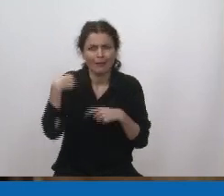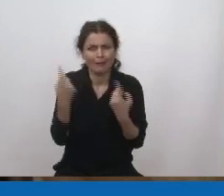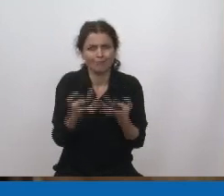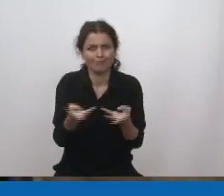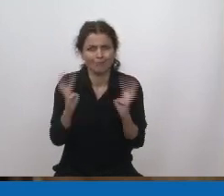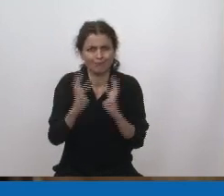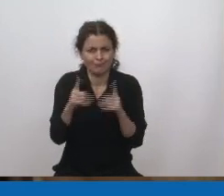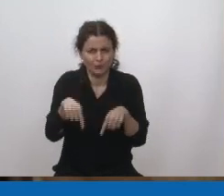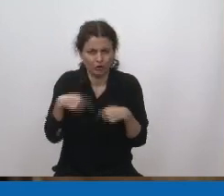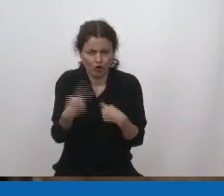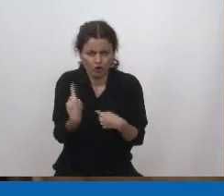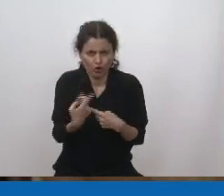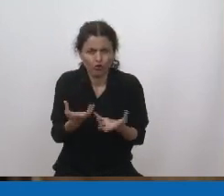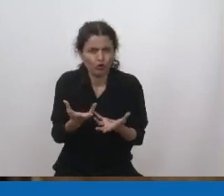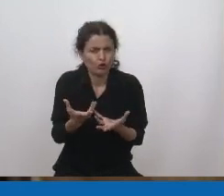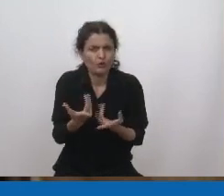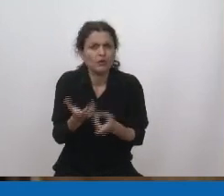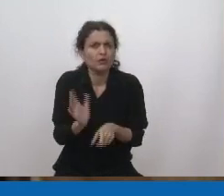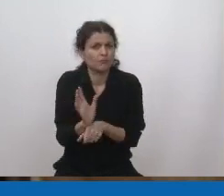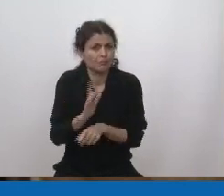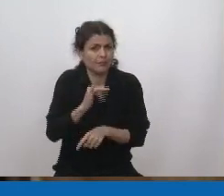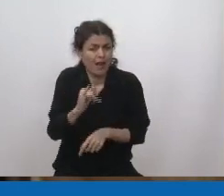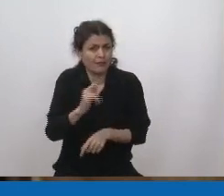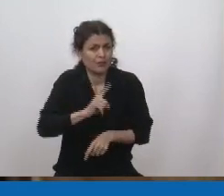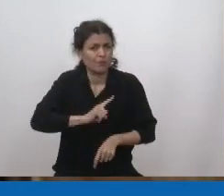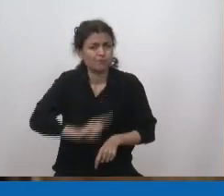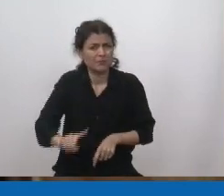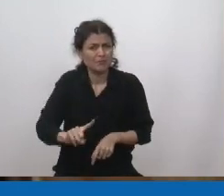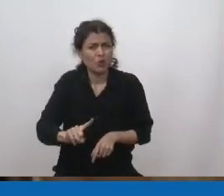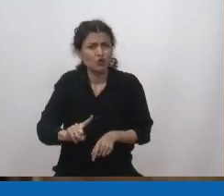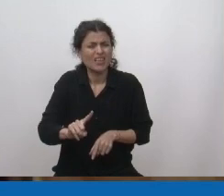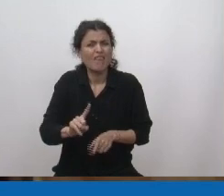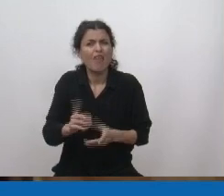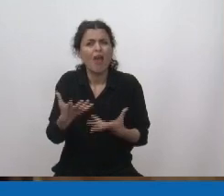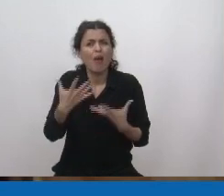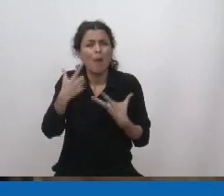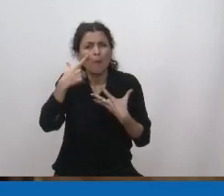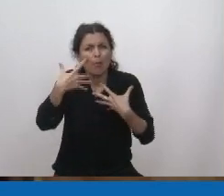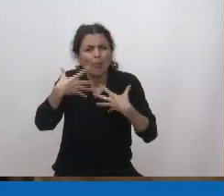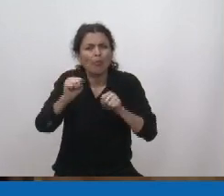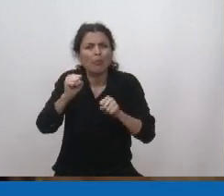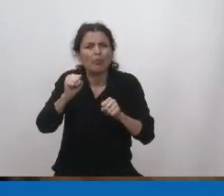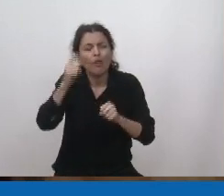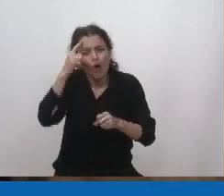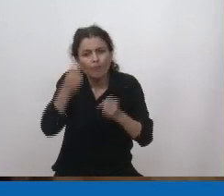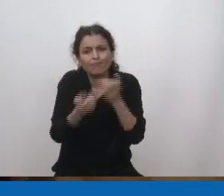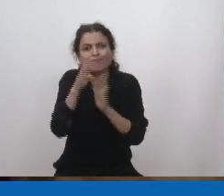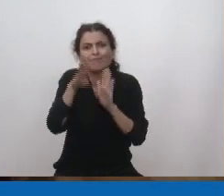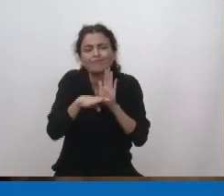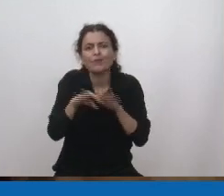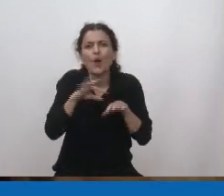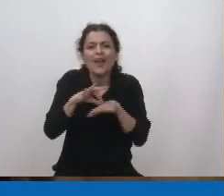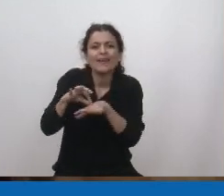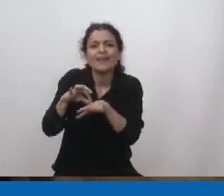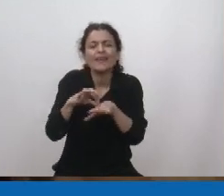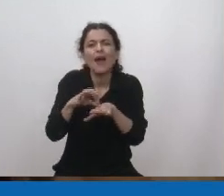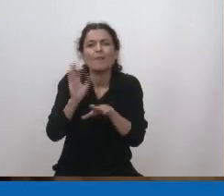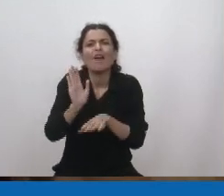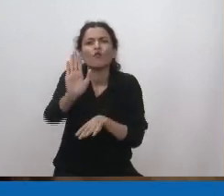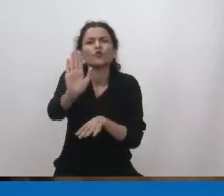es imposible tener una guía concreta hacia dónde va a caminar el país.